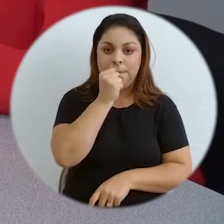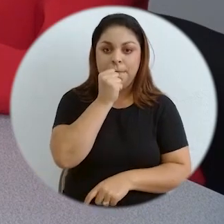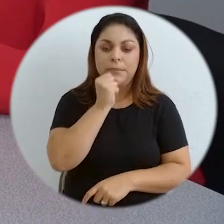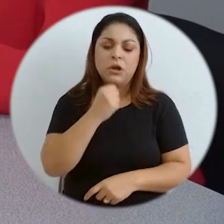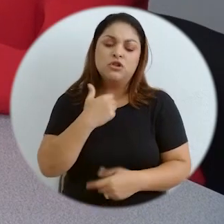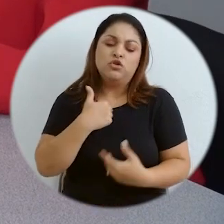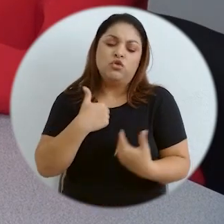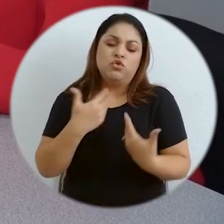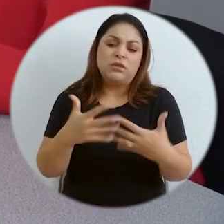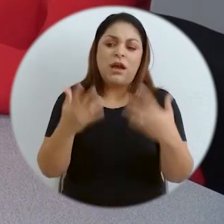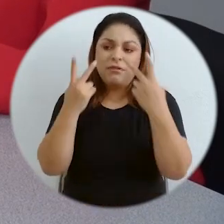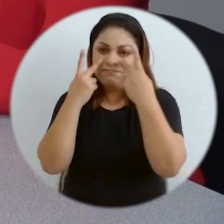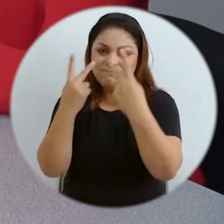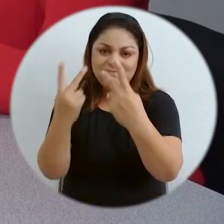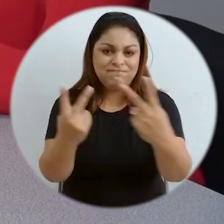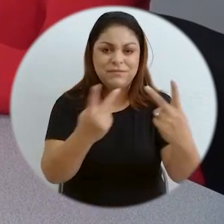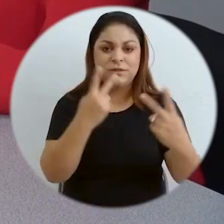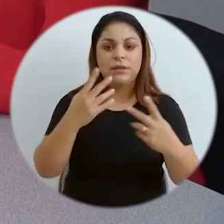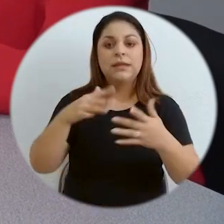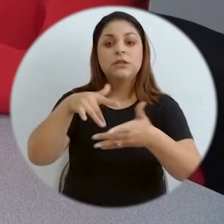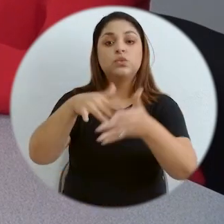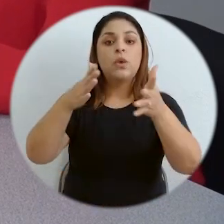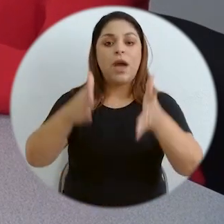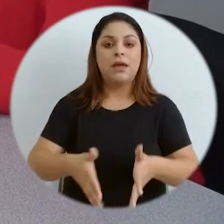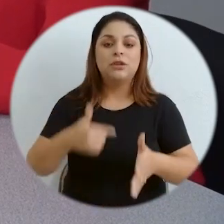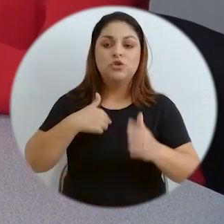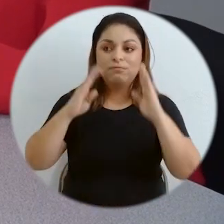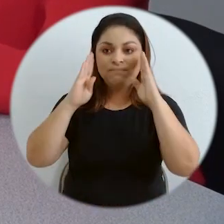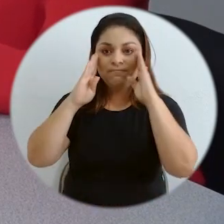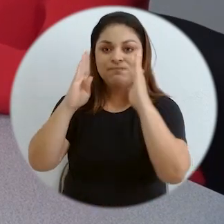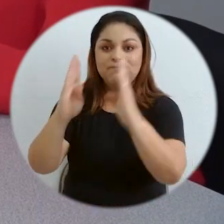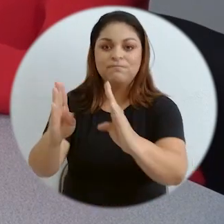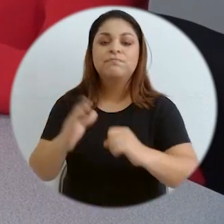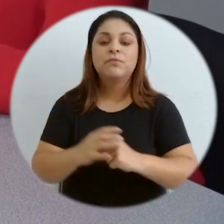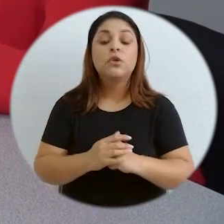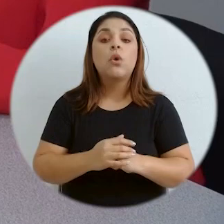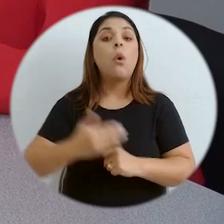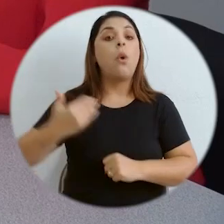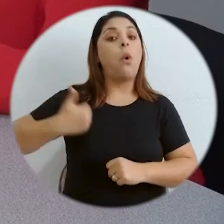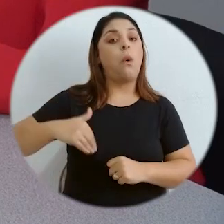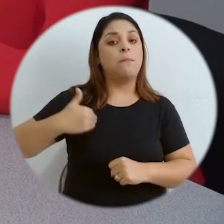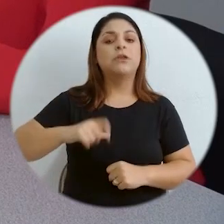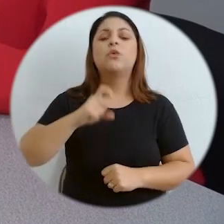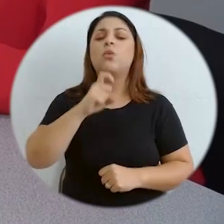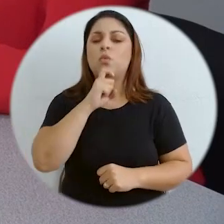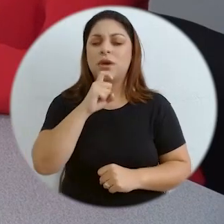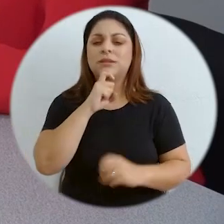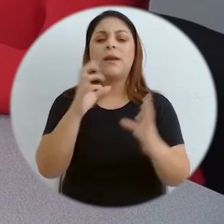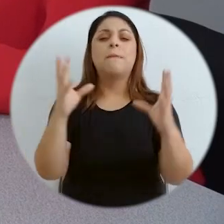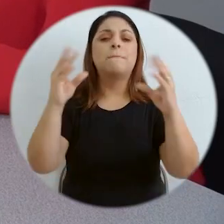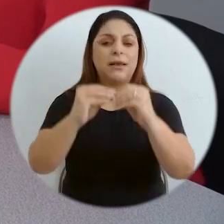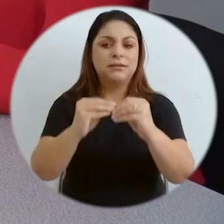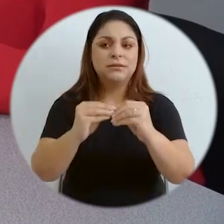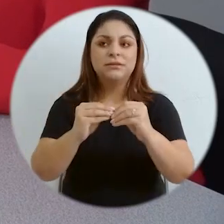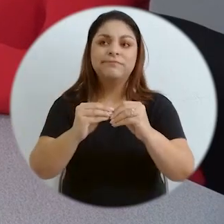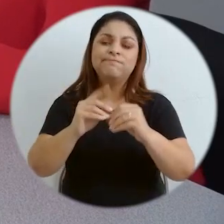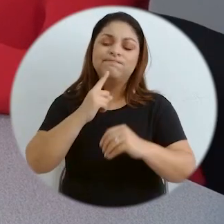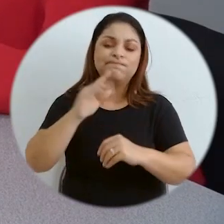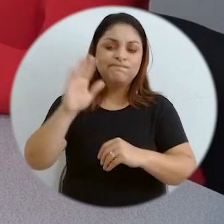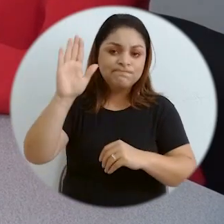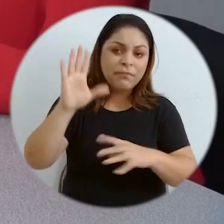observado acá ¿verdad?, en la atención con los estudiantes. A los hombres les cuesta más reconocer cuando están